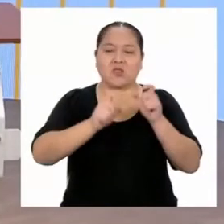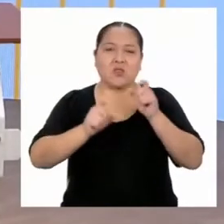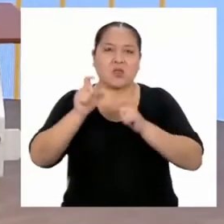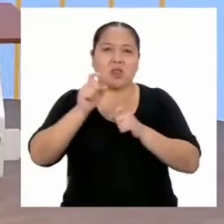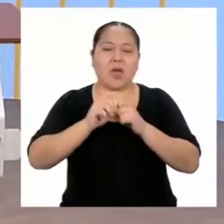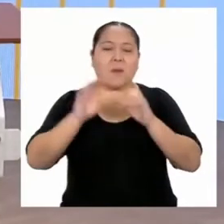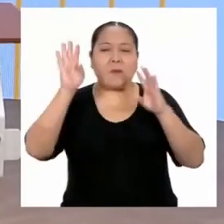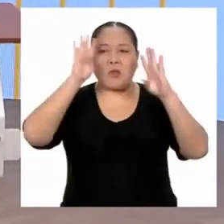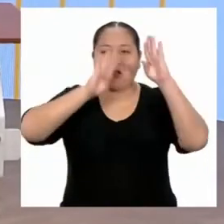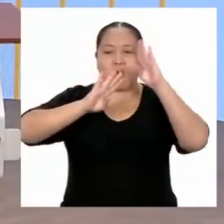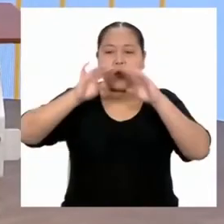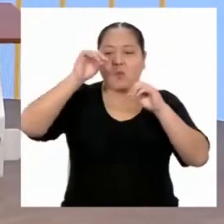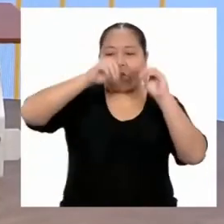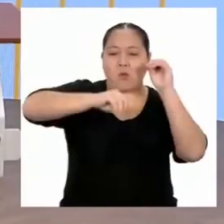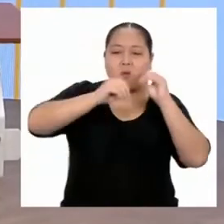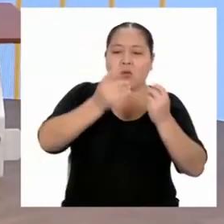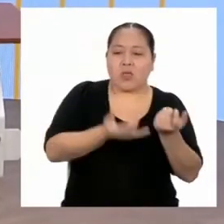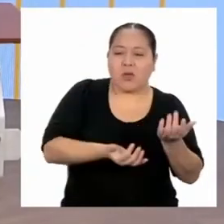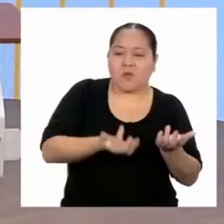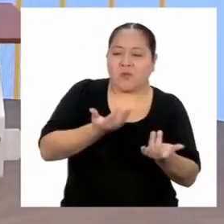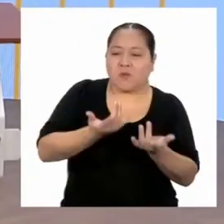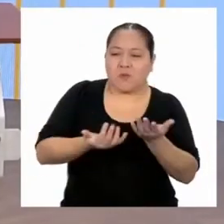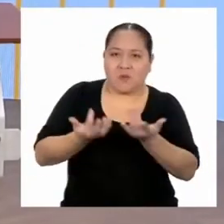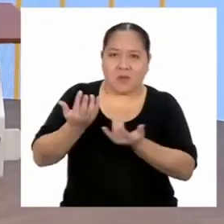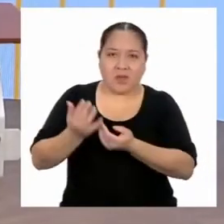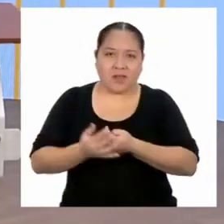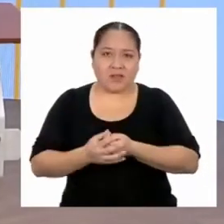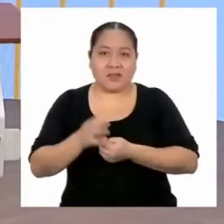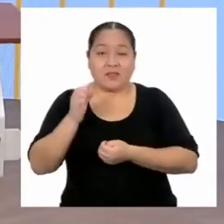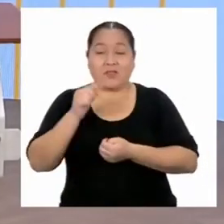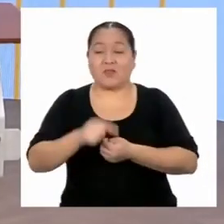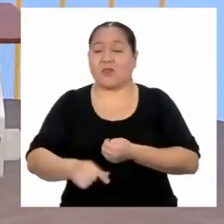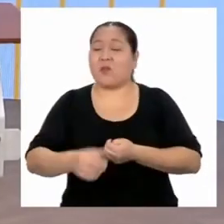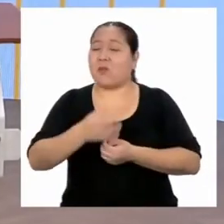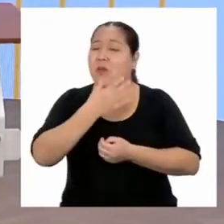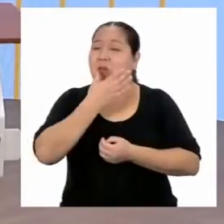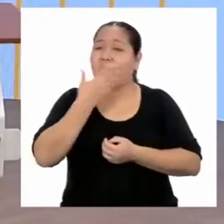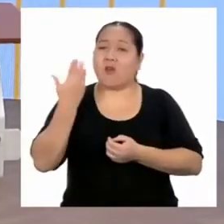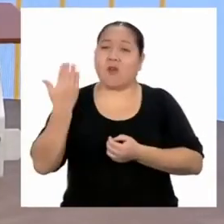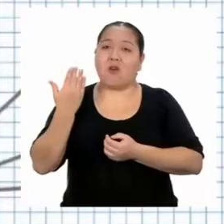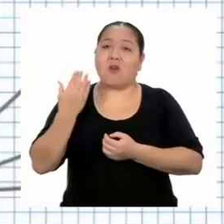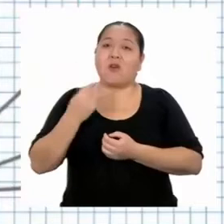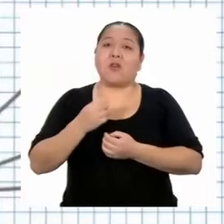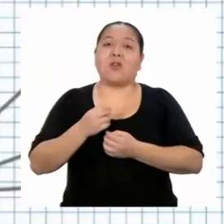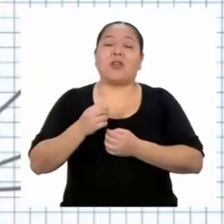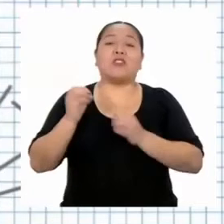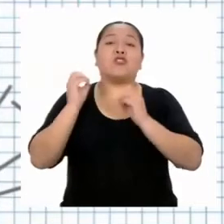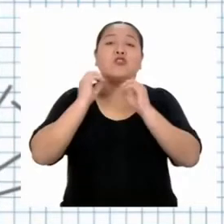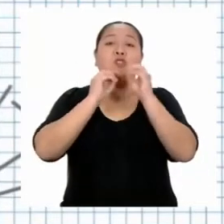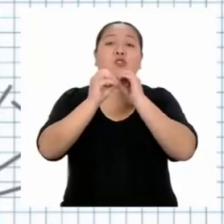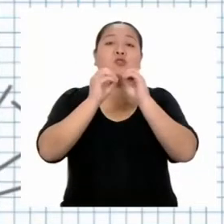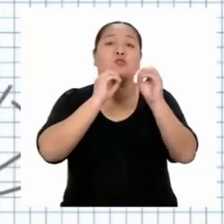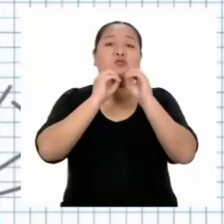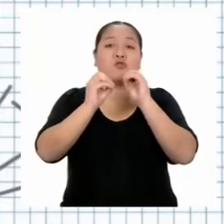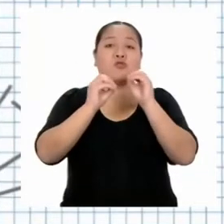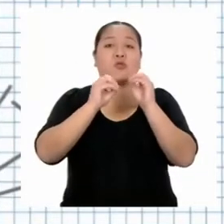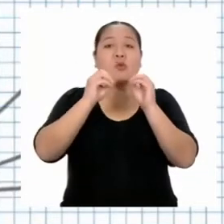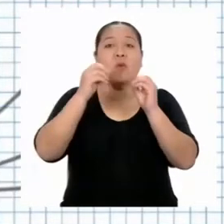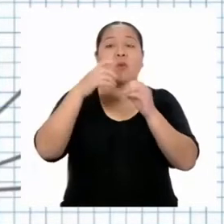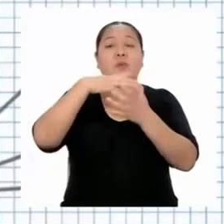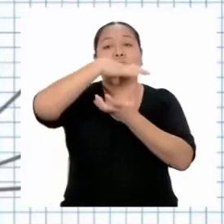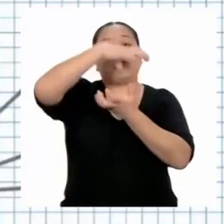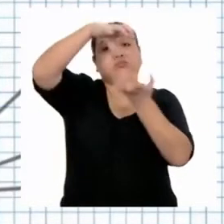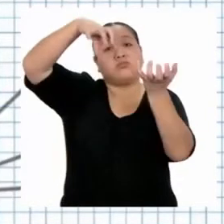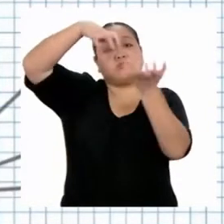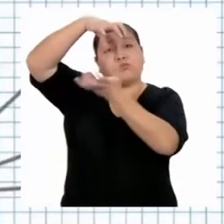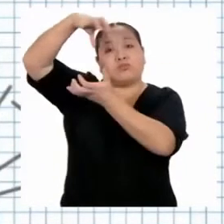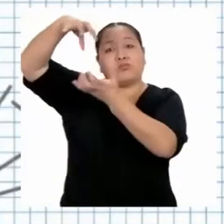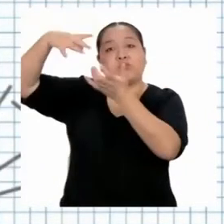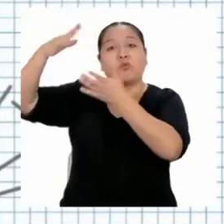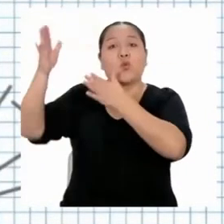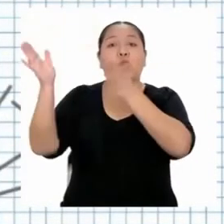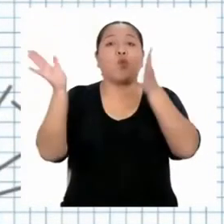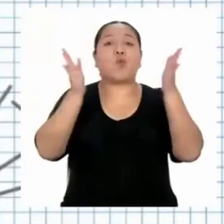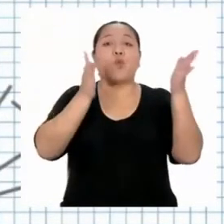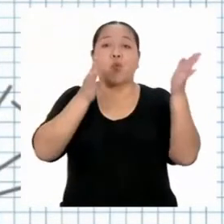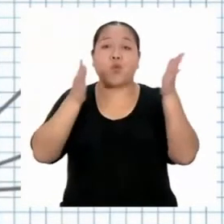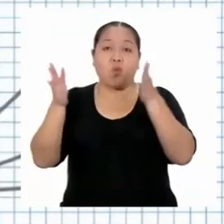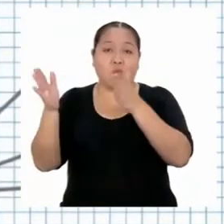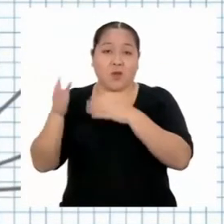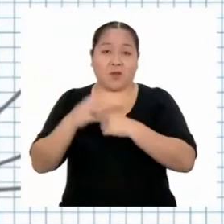verde en la ciudad. Esa es una gran manera de mejorar el aire que nos rodea. Vamos a revisar este caso paso a